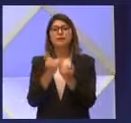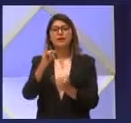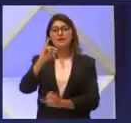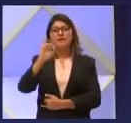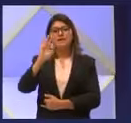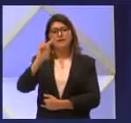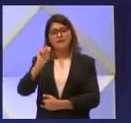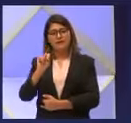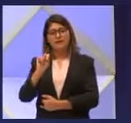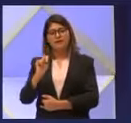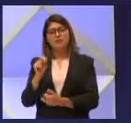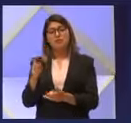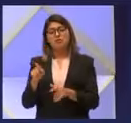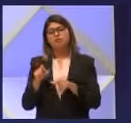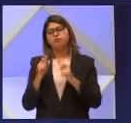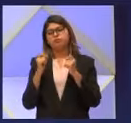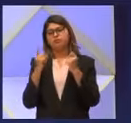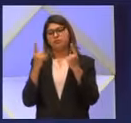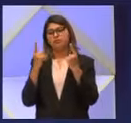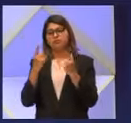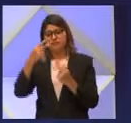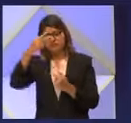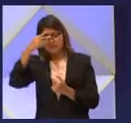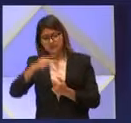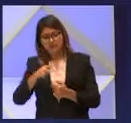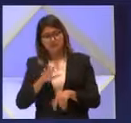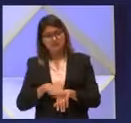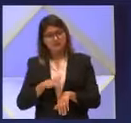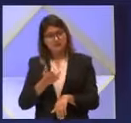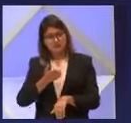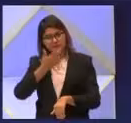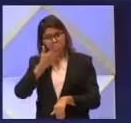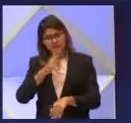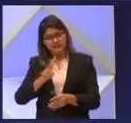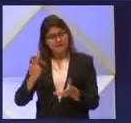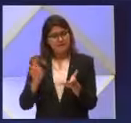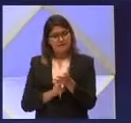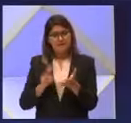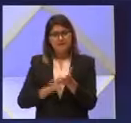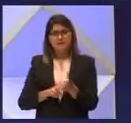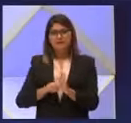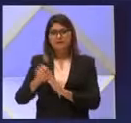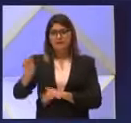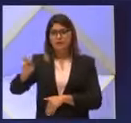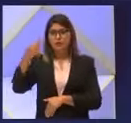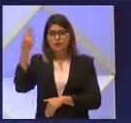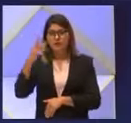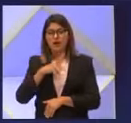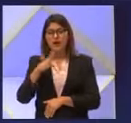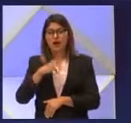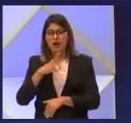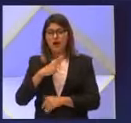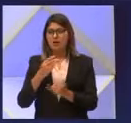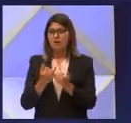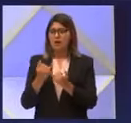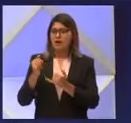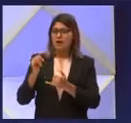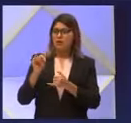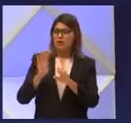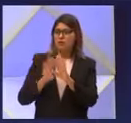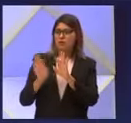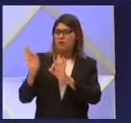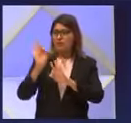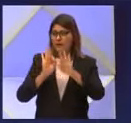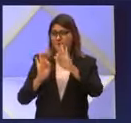con sus contribuciones espaciales desde la radio astronomía y la astronomía la geofísica en un amsat que fue el primer satélite